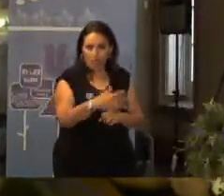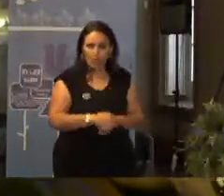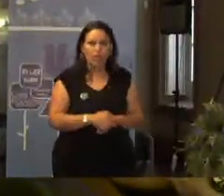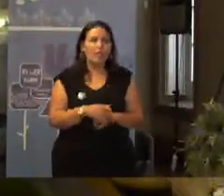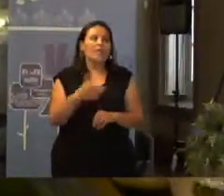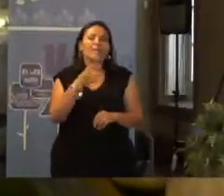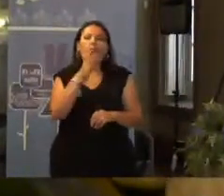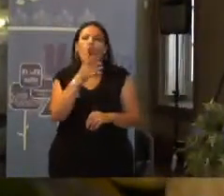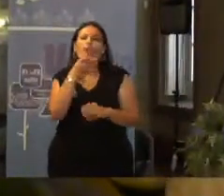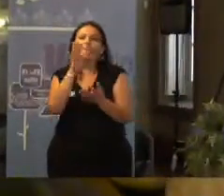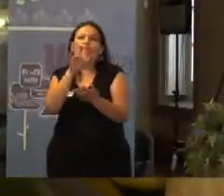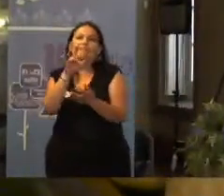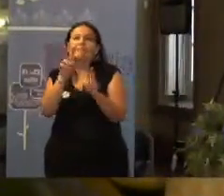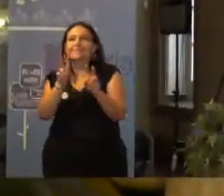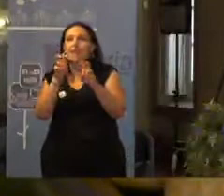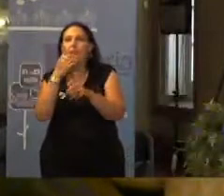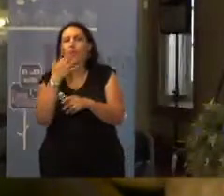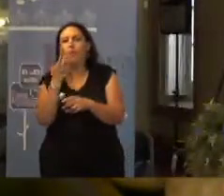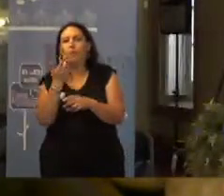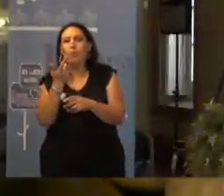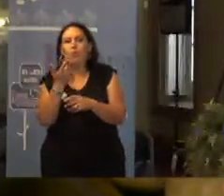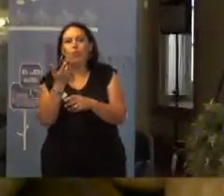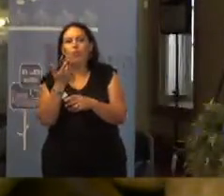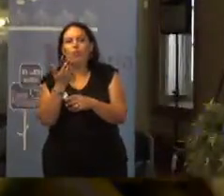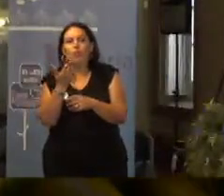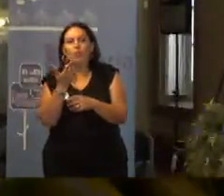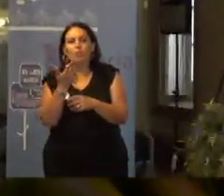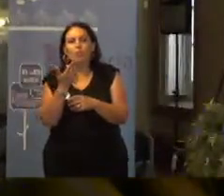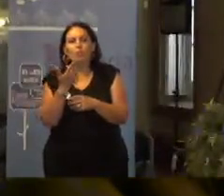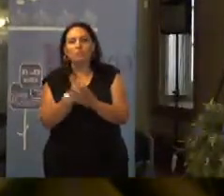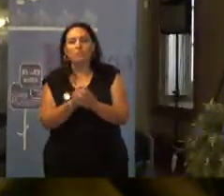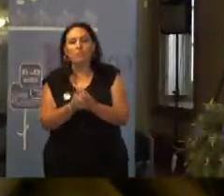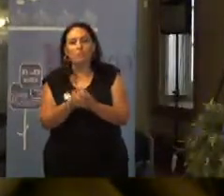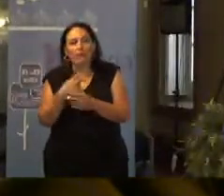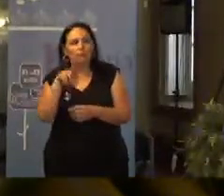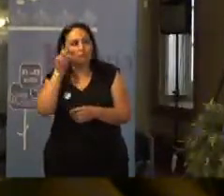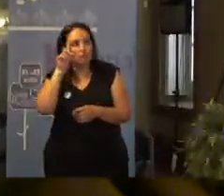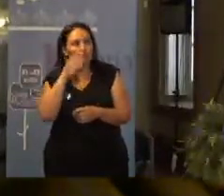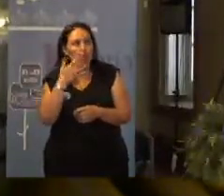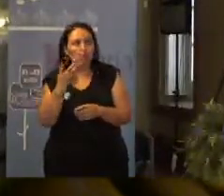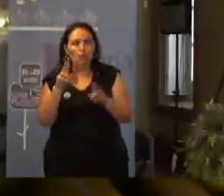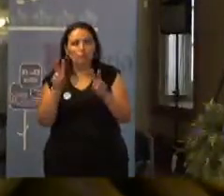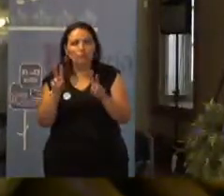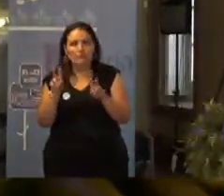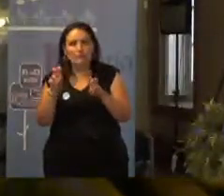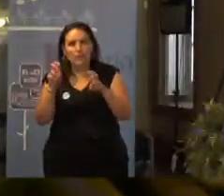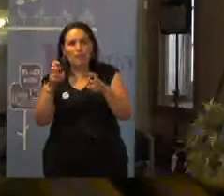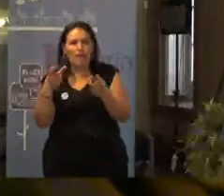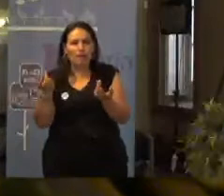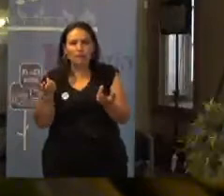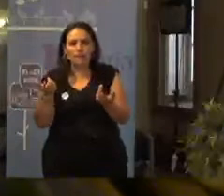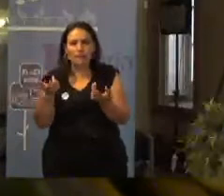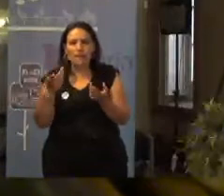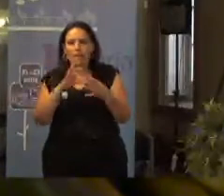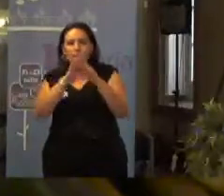a falar do que pode haber unha diferenza, como pode ser o millor, pois, eu que sei, a cuestión federal, co que eu estaría de acordo,